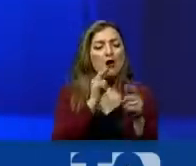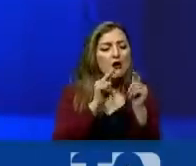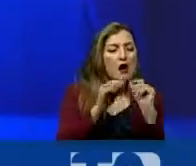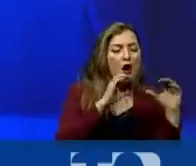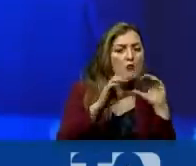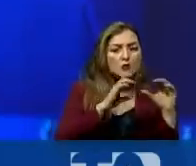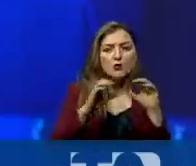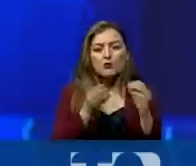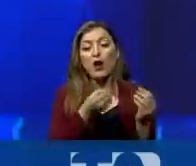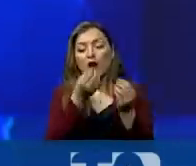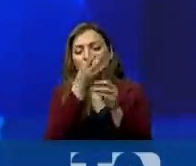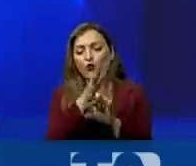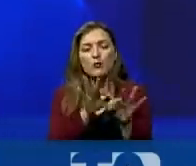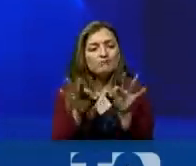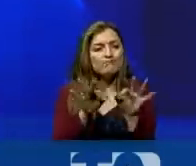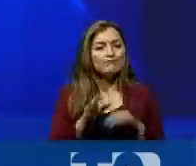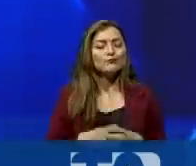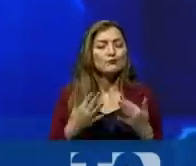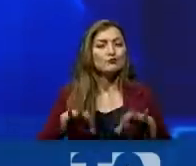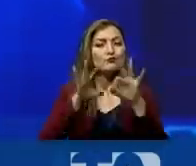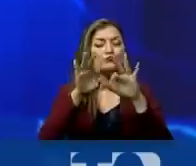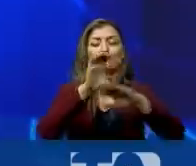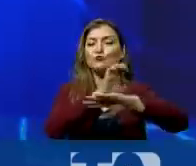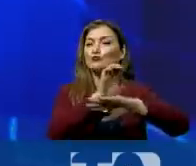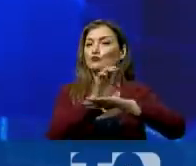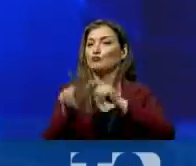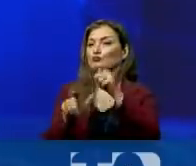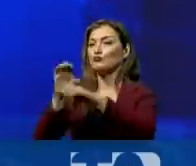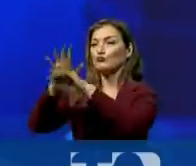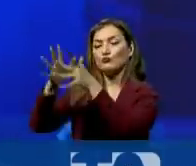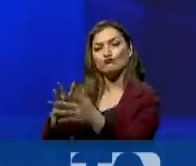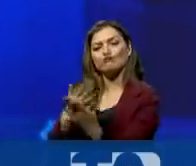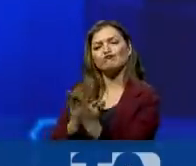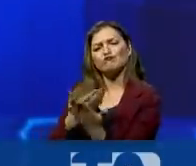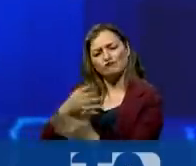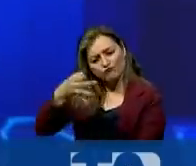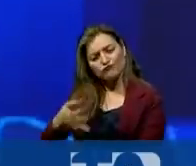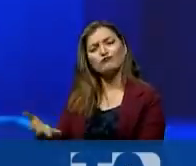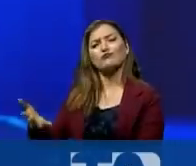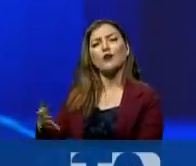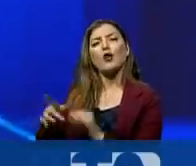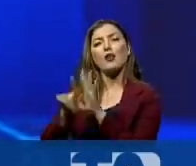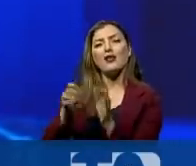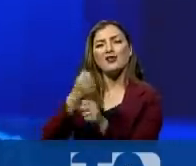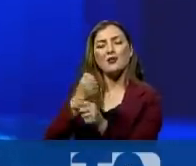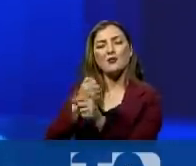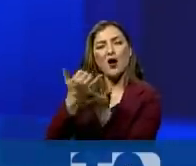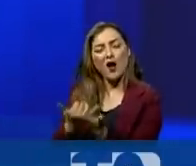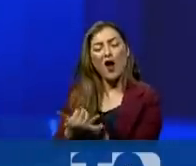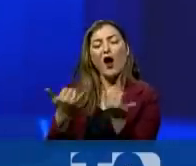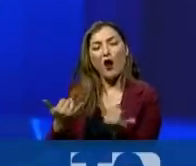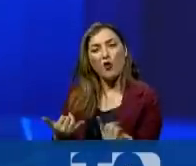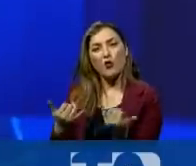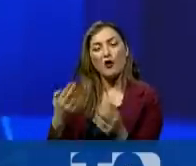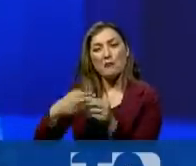el país y los ecuatorianos esperan acciones la ley laboral que hoy existe el código laboral actual no está generando los